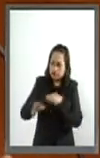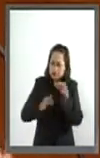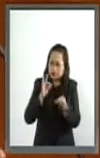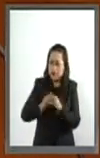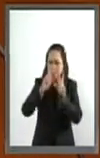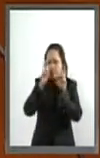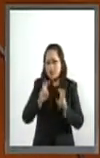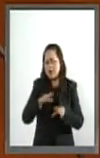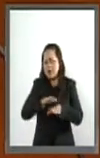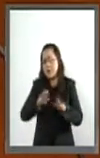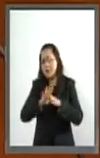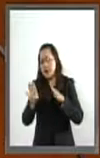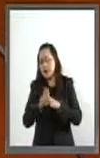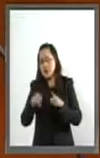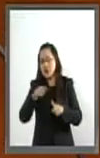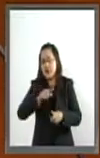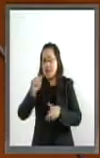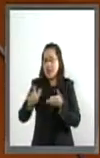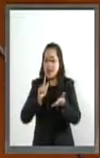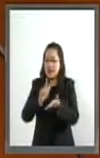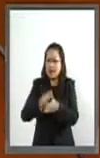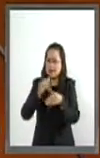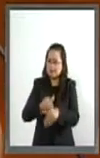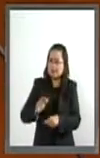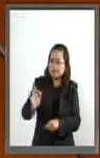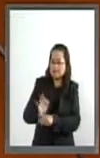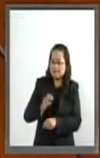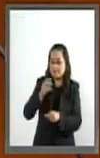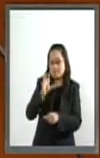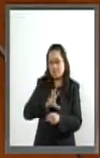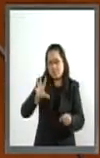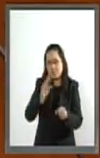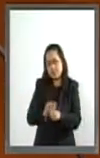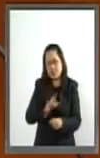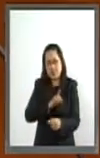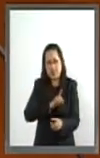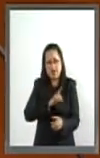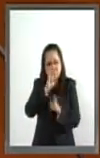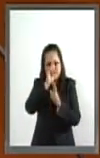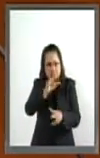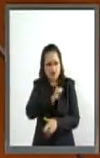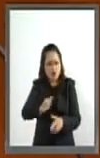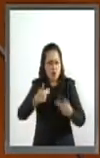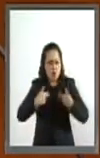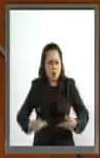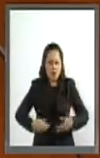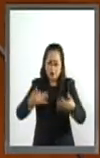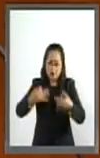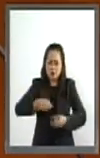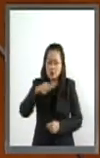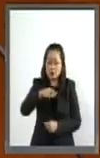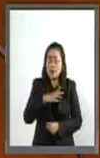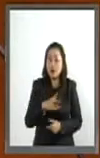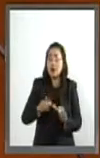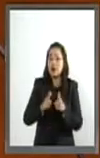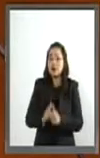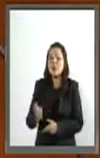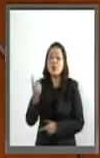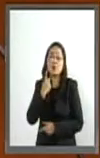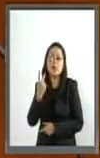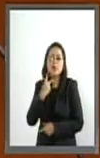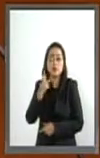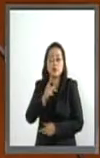eficiente con base en el marco legal y con pleno respeto a la dignidad humana. Por ello, el Grupo Parlamentario del